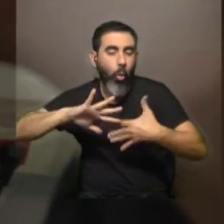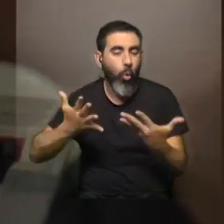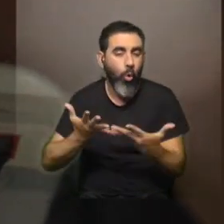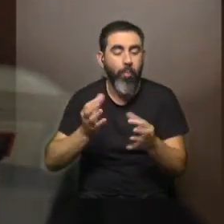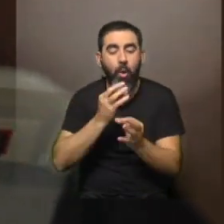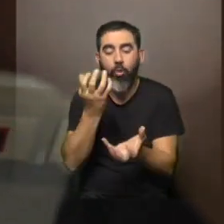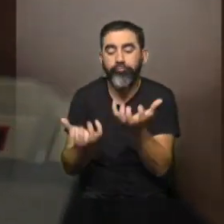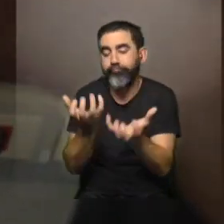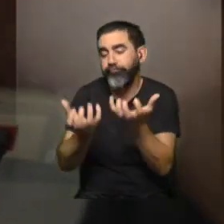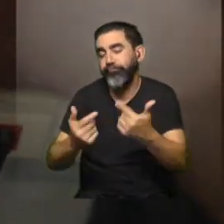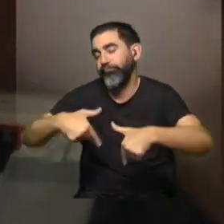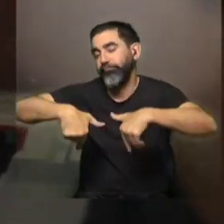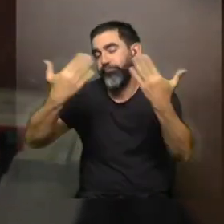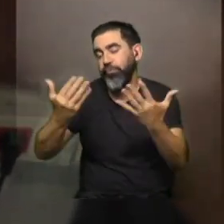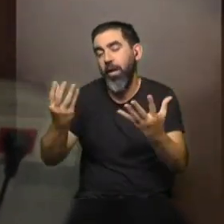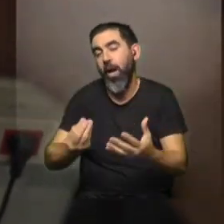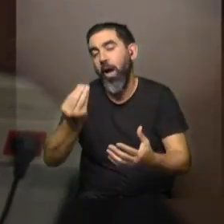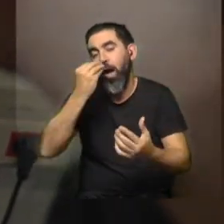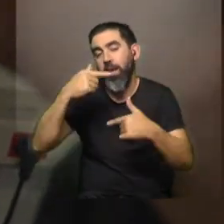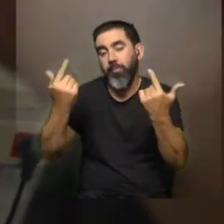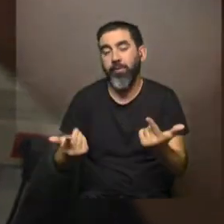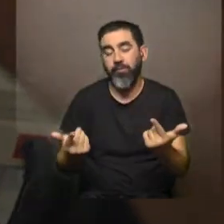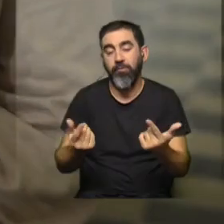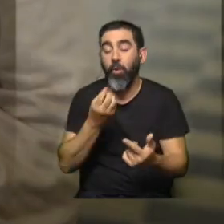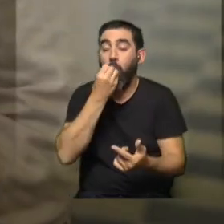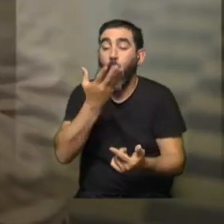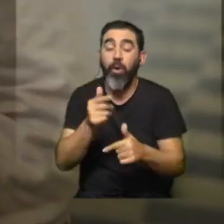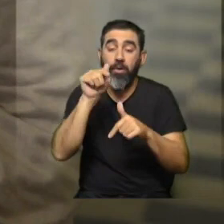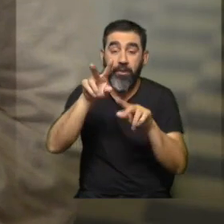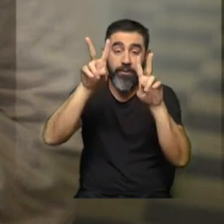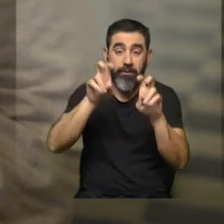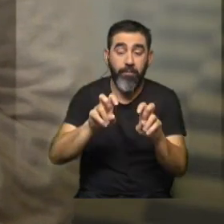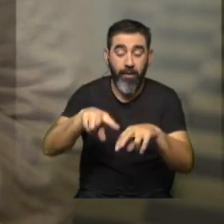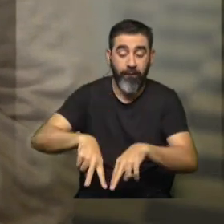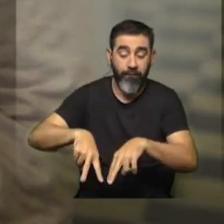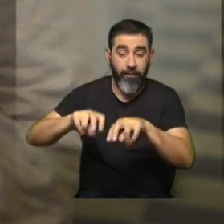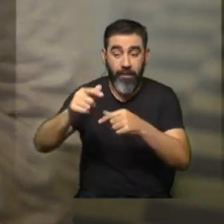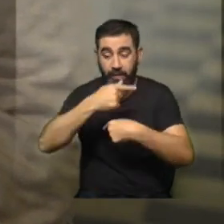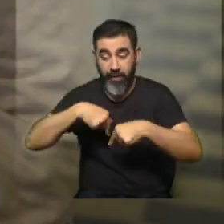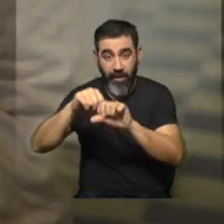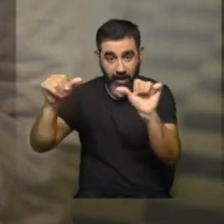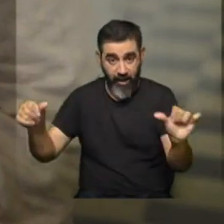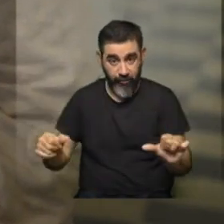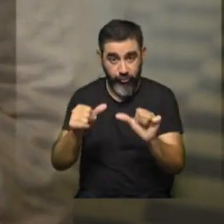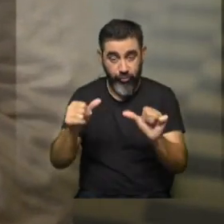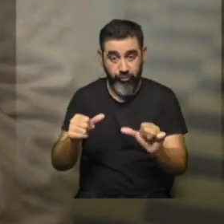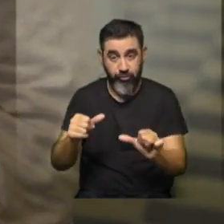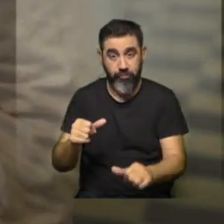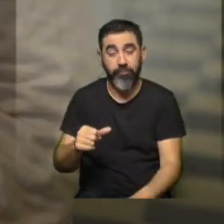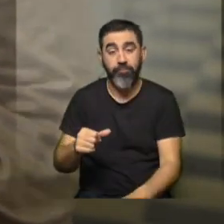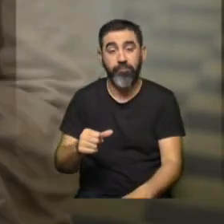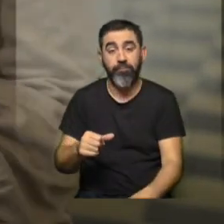un determinado alimento. La ventaja de los estudios arqueométricos es que